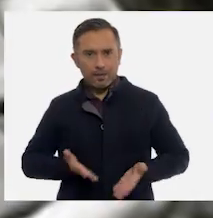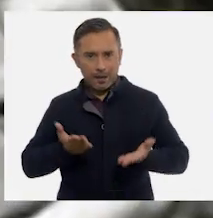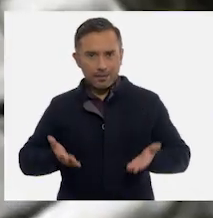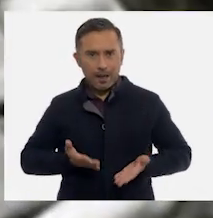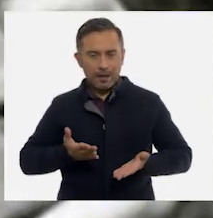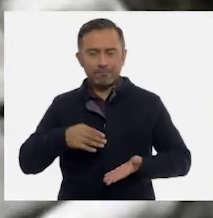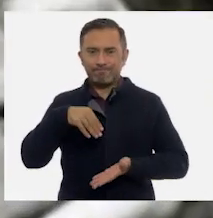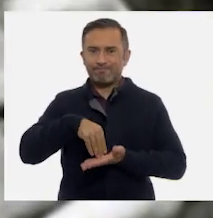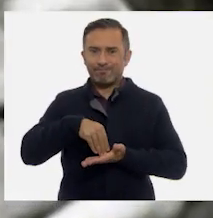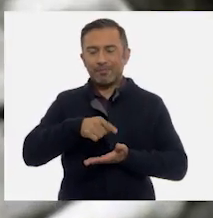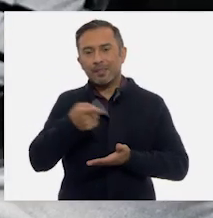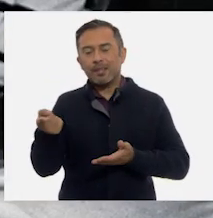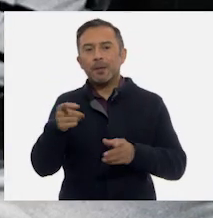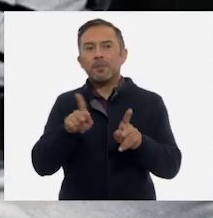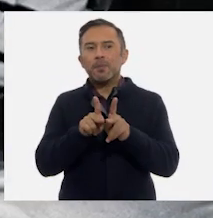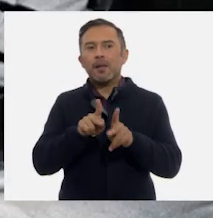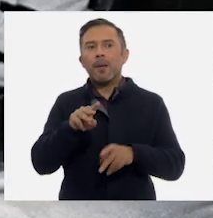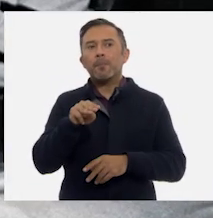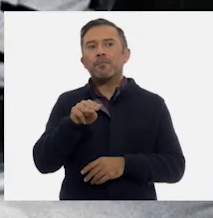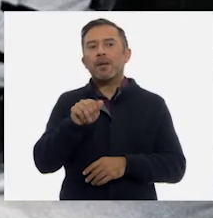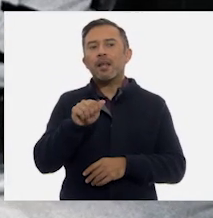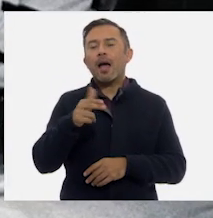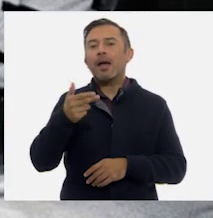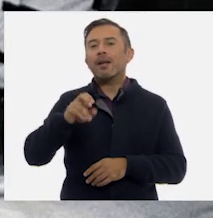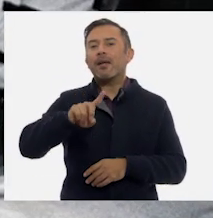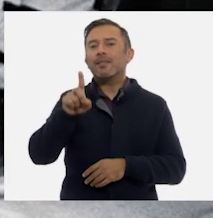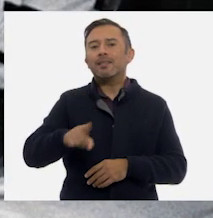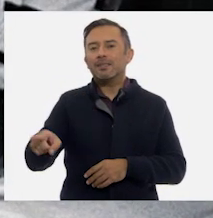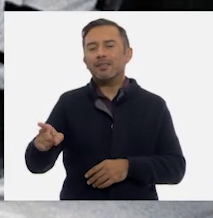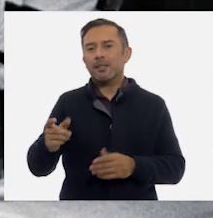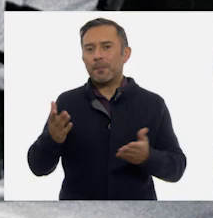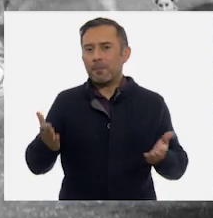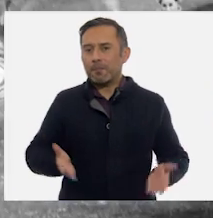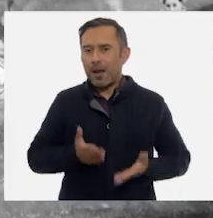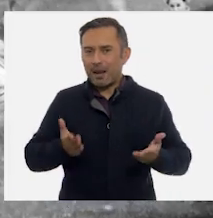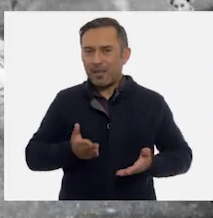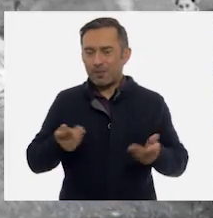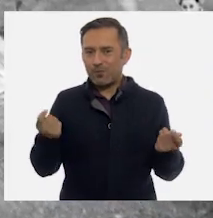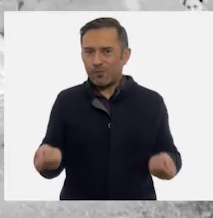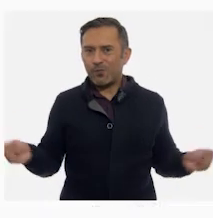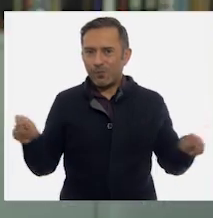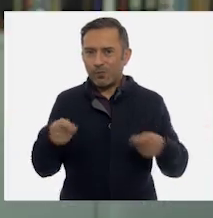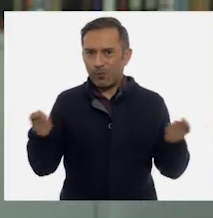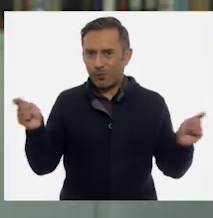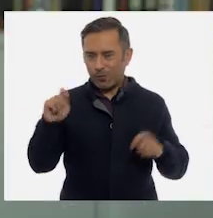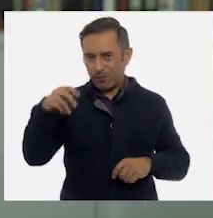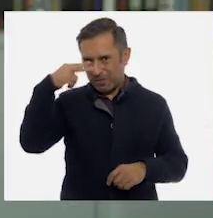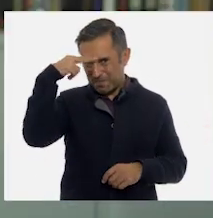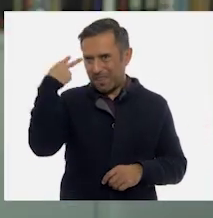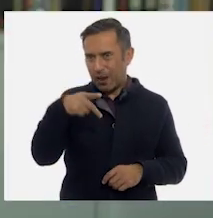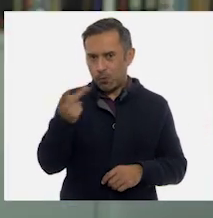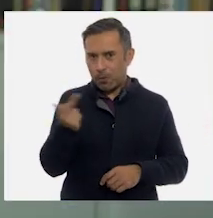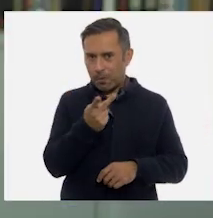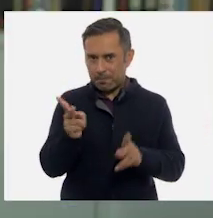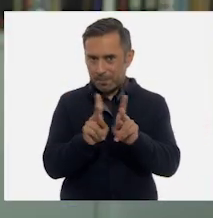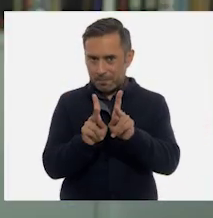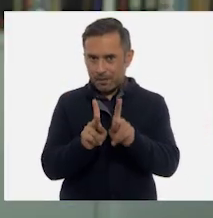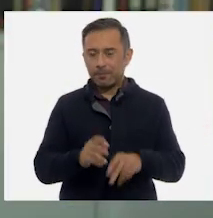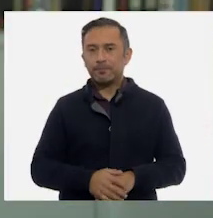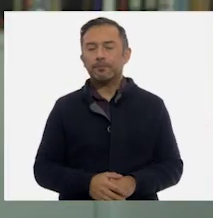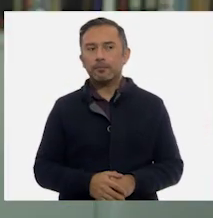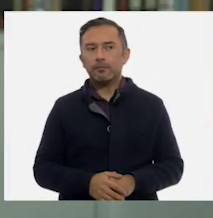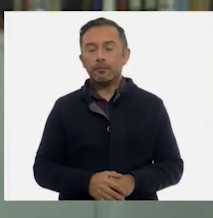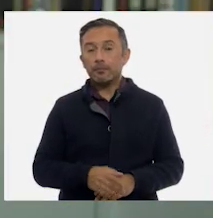Amalia Hernández, la directora y fundadora del Ballet Folclórico de México. Para ella el ideal de la escritura